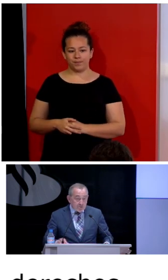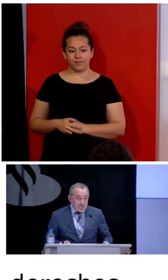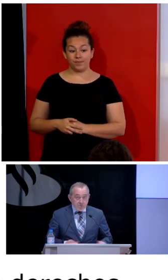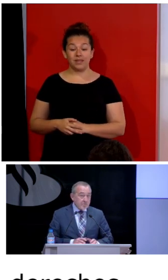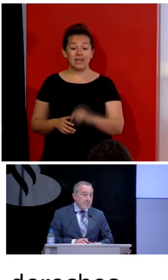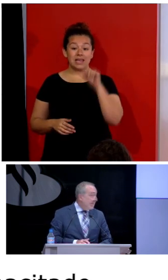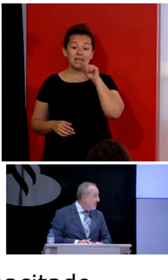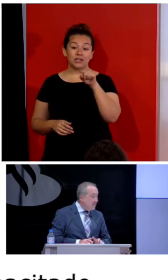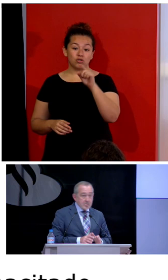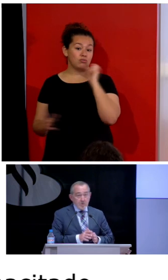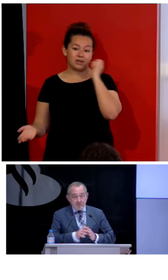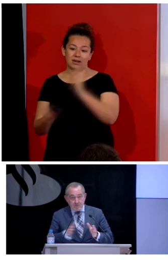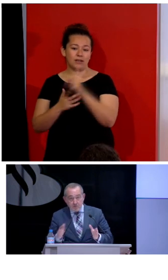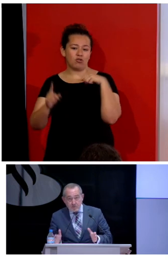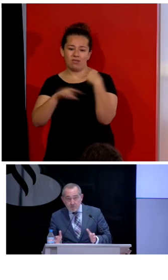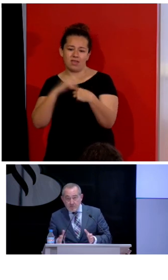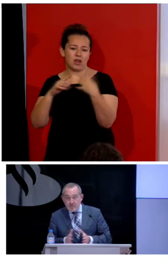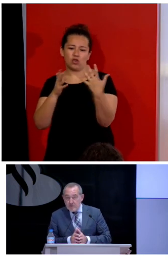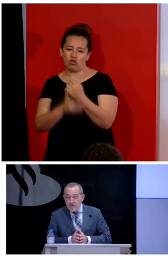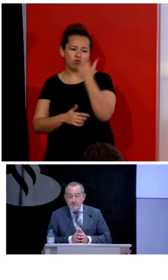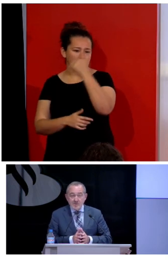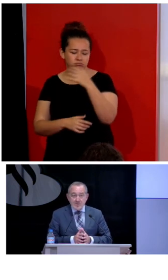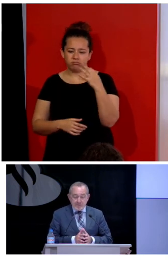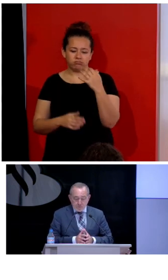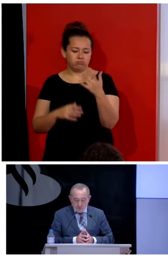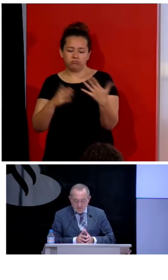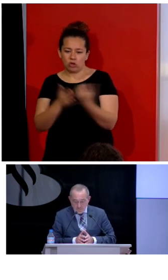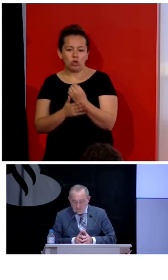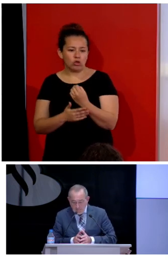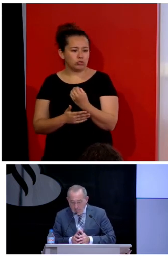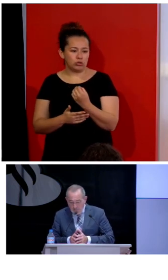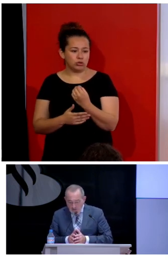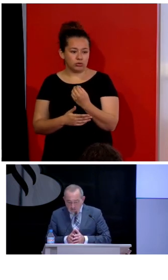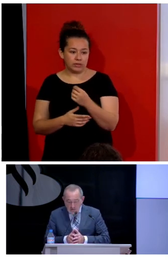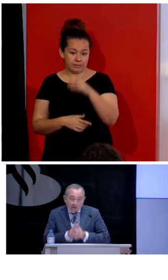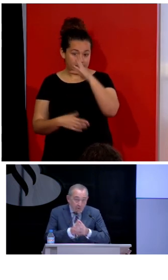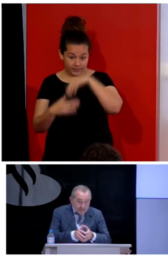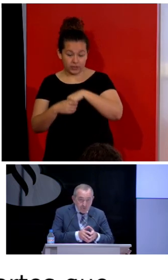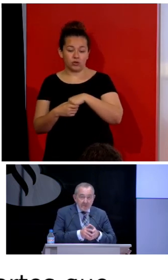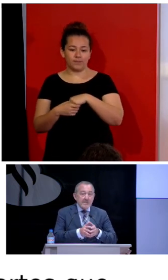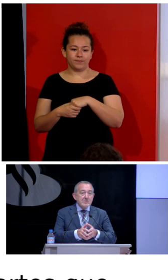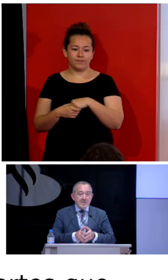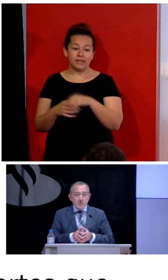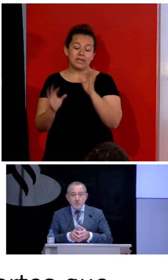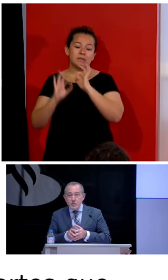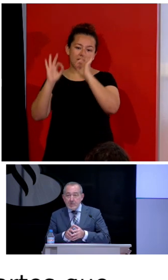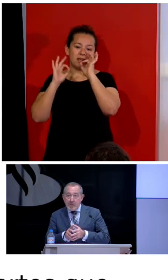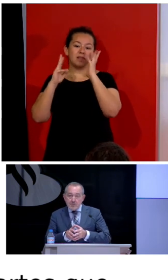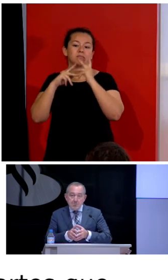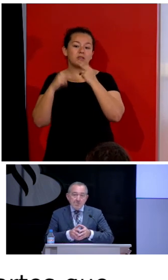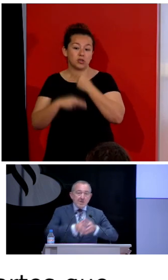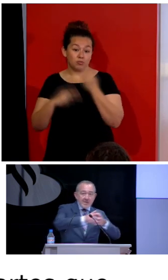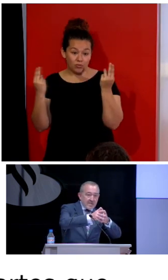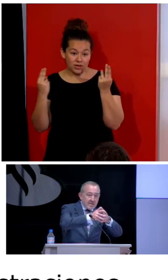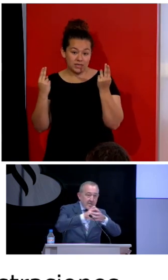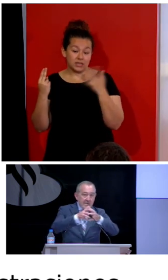Esto es un reto diario de todas y de todas las partes que estamos, en concreto de las administraciones públicas